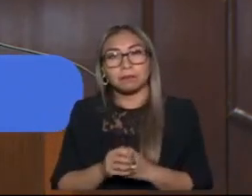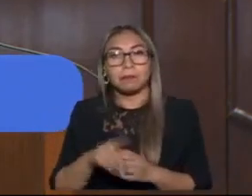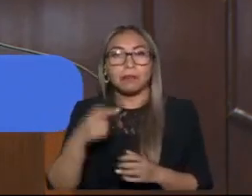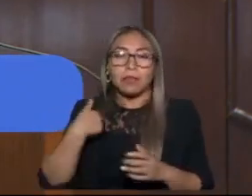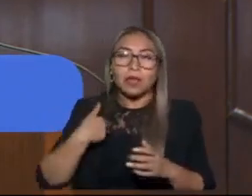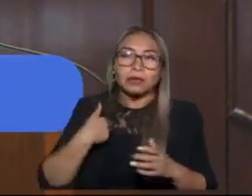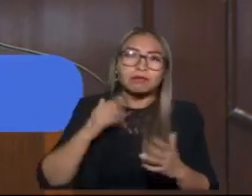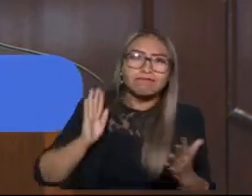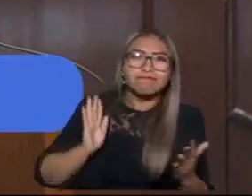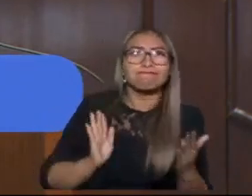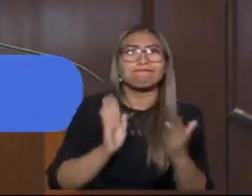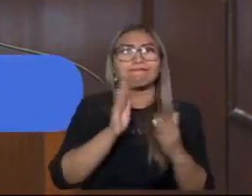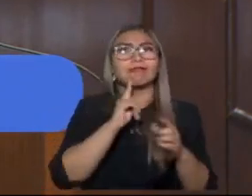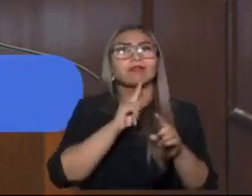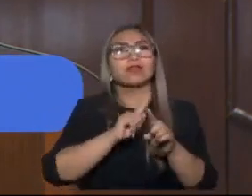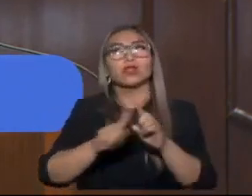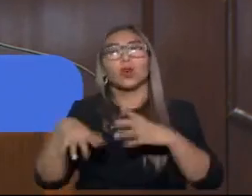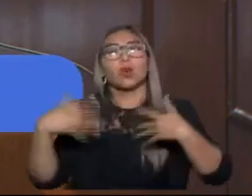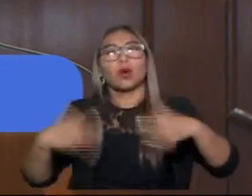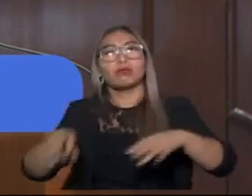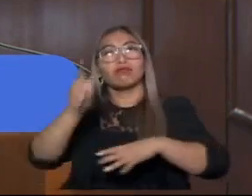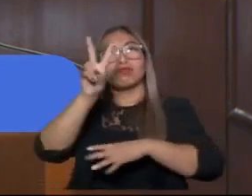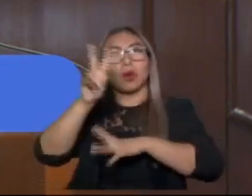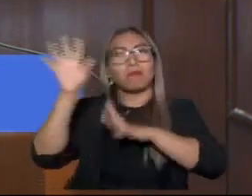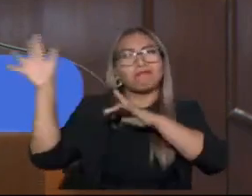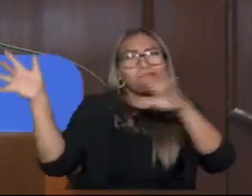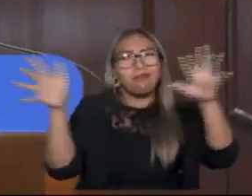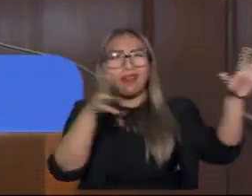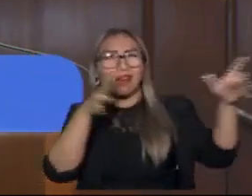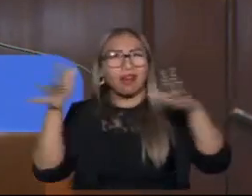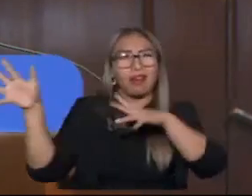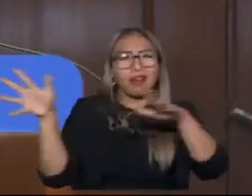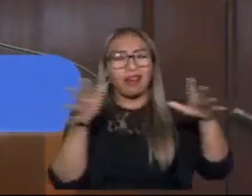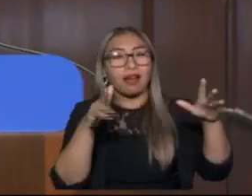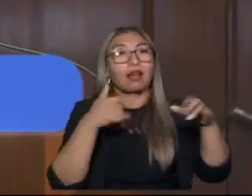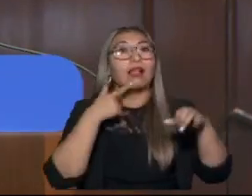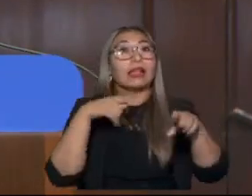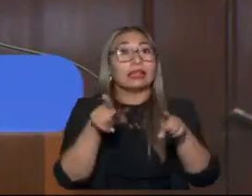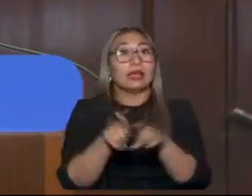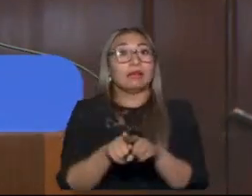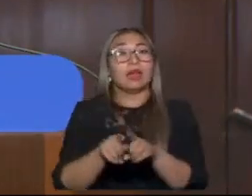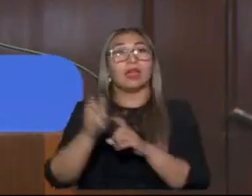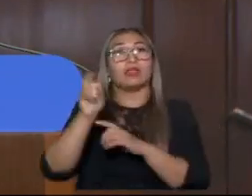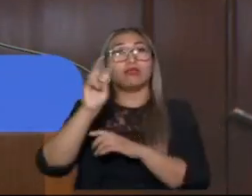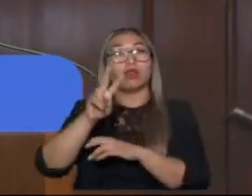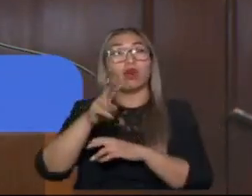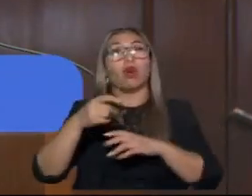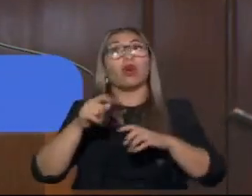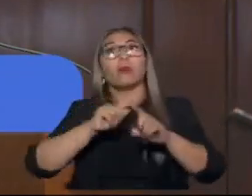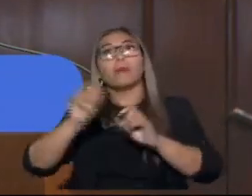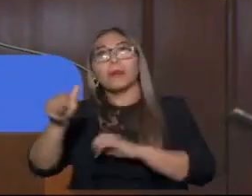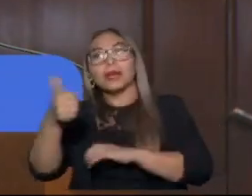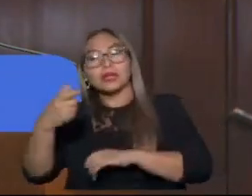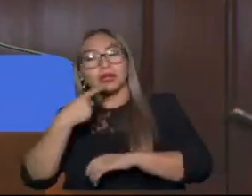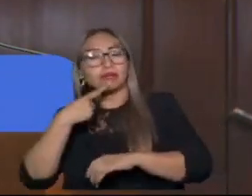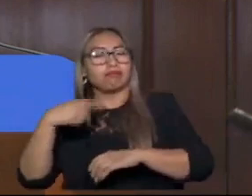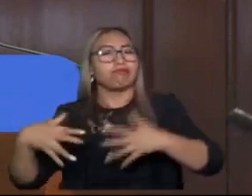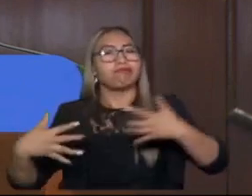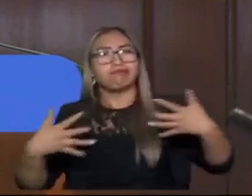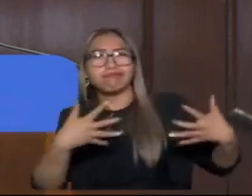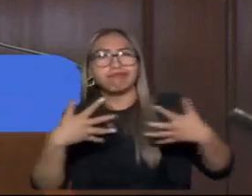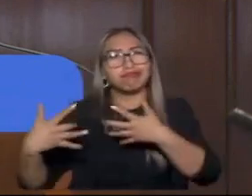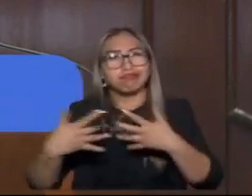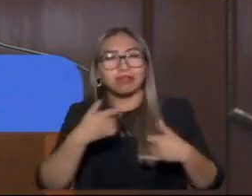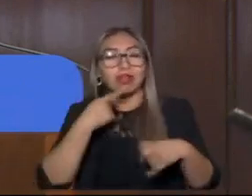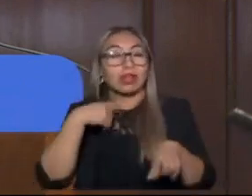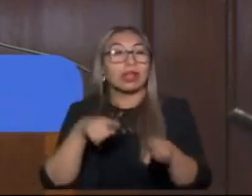Afrontar los estragos de dos huracanes, la guerra en Ucrania y sus efectos en